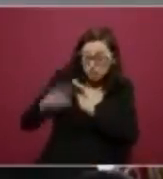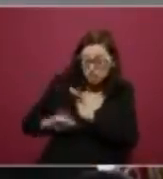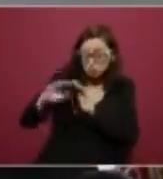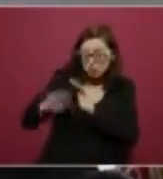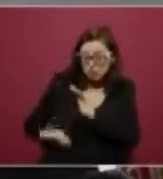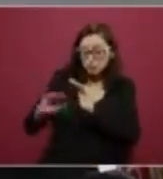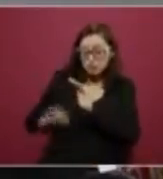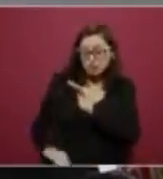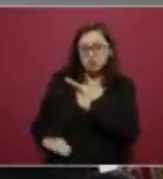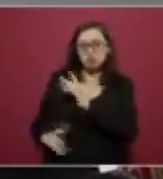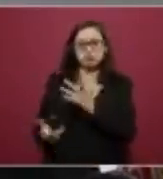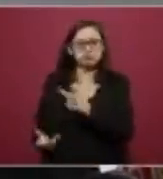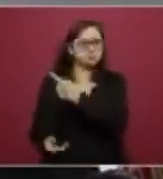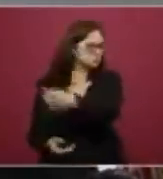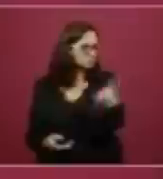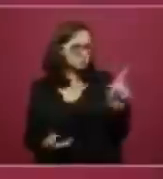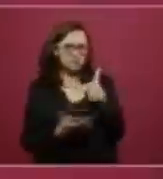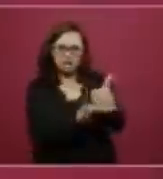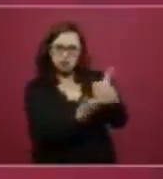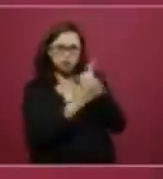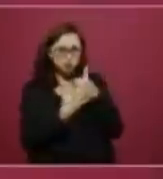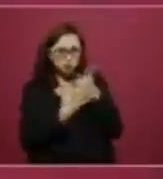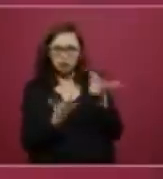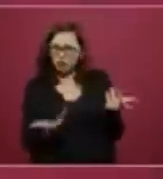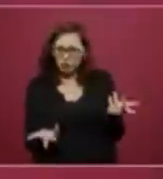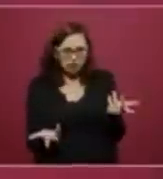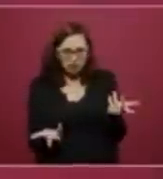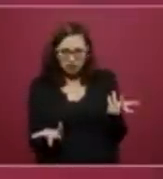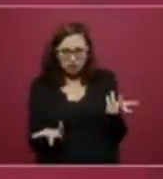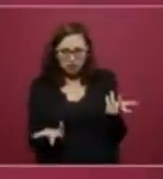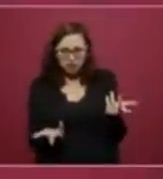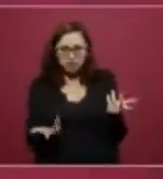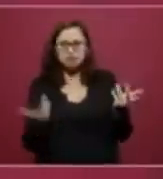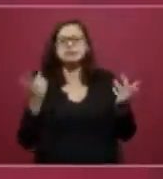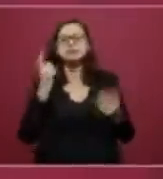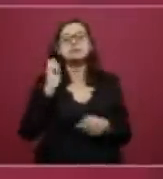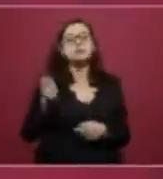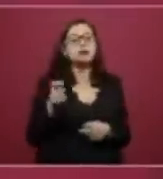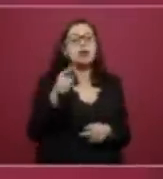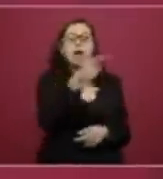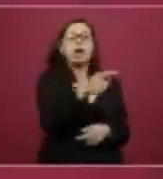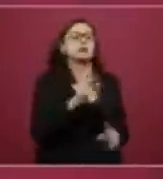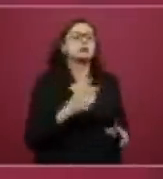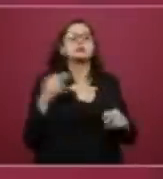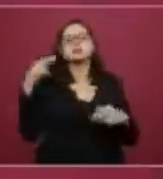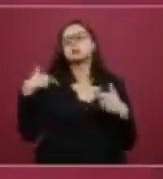todos tenemos que ayudar. No estamos hablando de que no tengan utilidad,